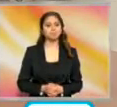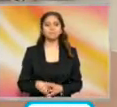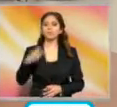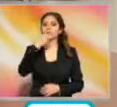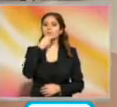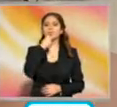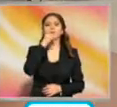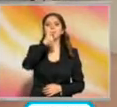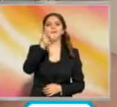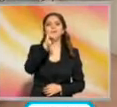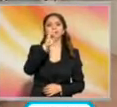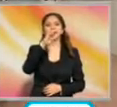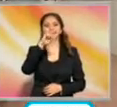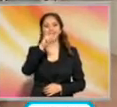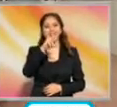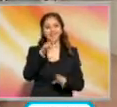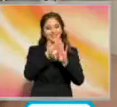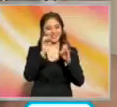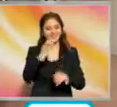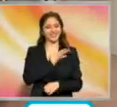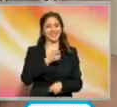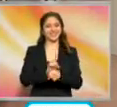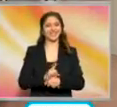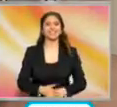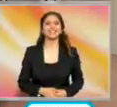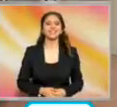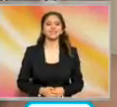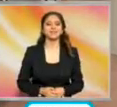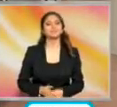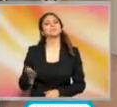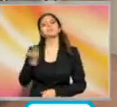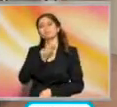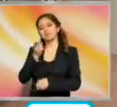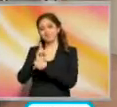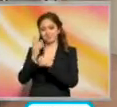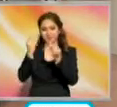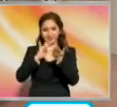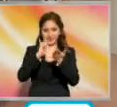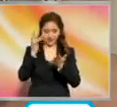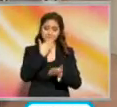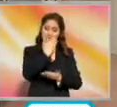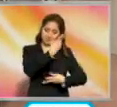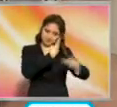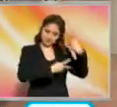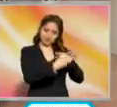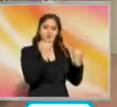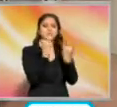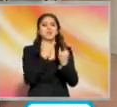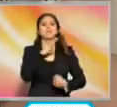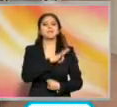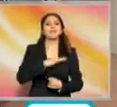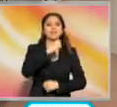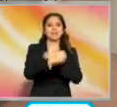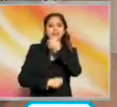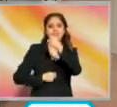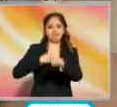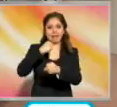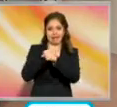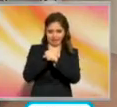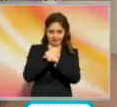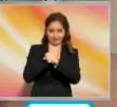Chema, José María, ¿cómo estás? Buenos días. ¿Cómo están? Buenos días. Bienvenido. ¿Cómo están? Muchas gracias y feliz año. Feliz año a